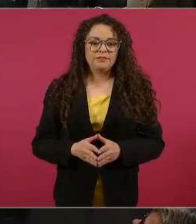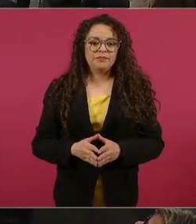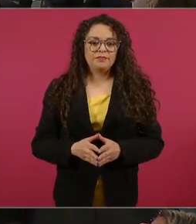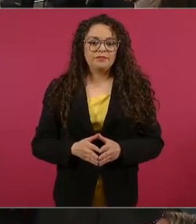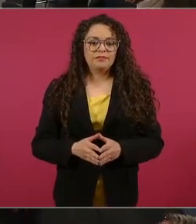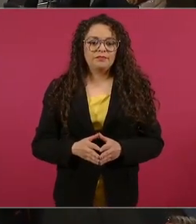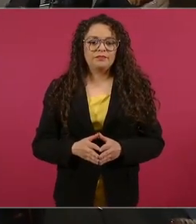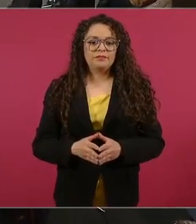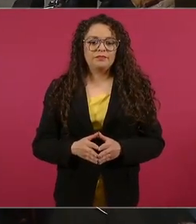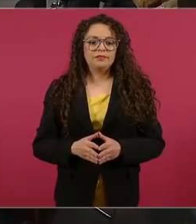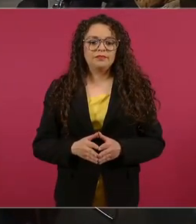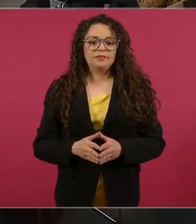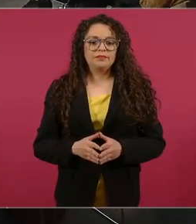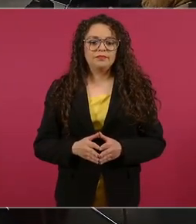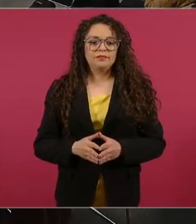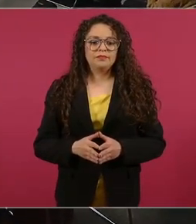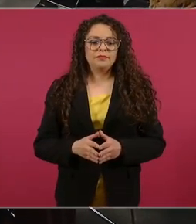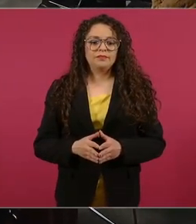bájale, así, adelante,